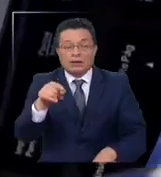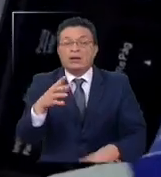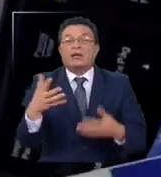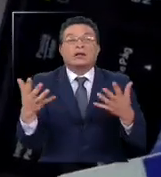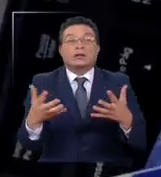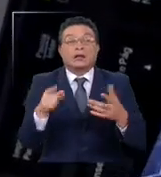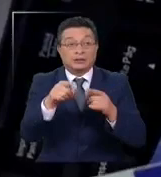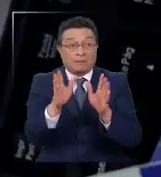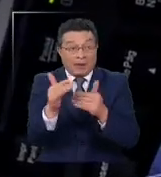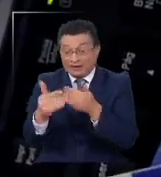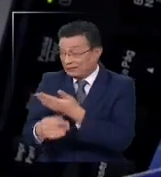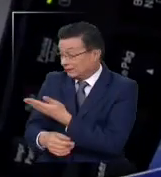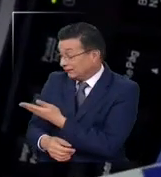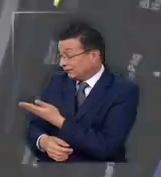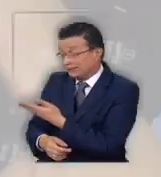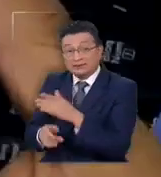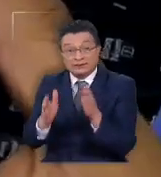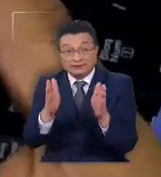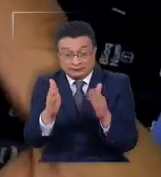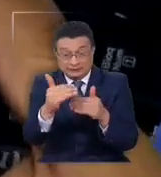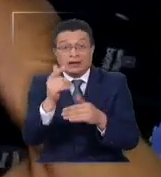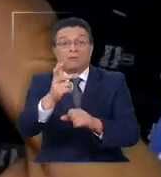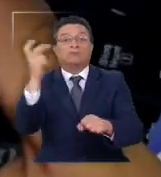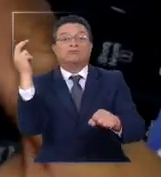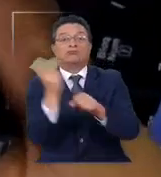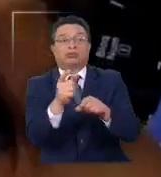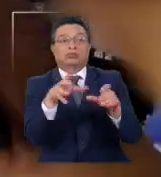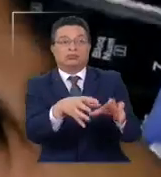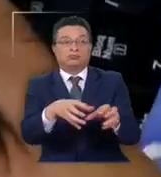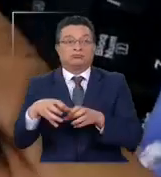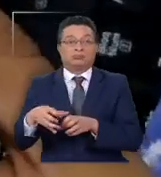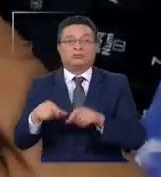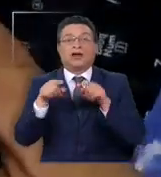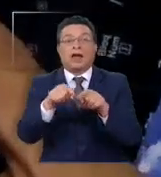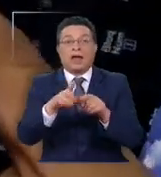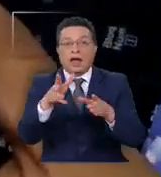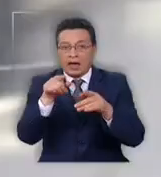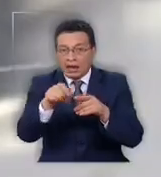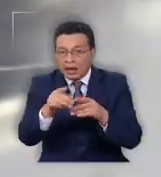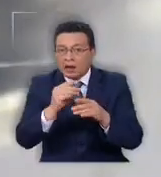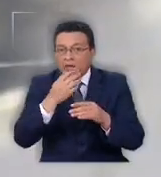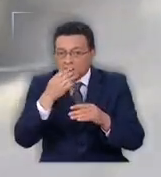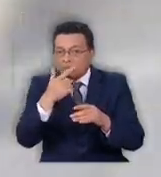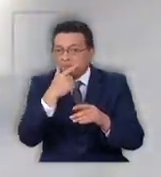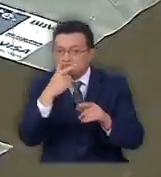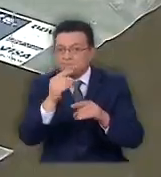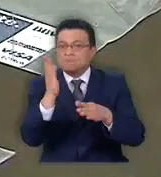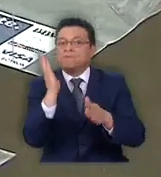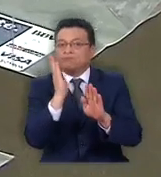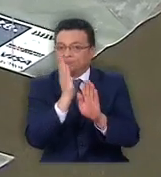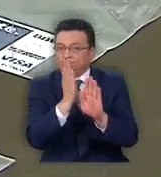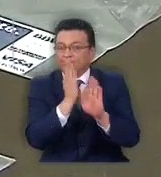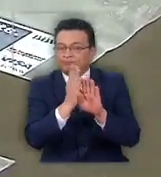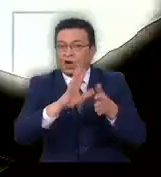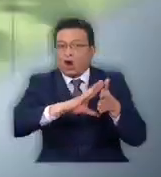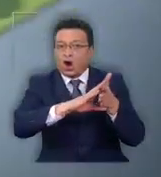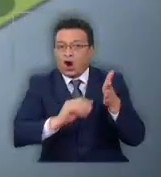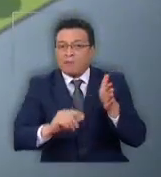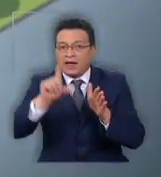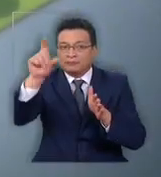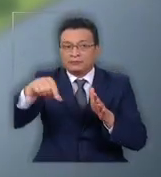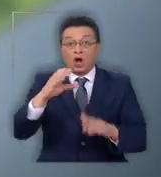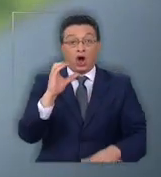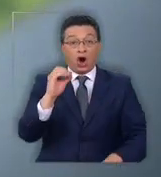simples, una de estas máquinas de Transbank fue robada, una de las que se presume se hicieron las clonaciones de tarjetas. Según el OS9